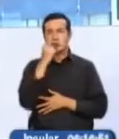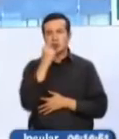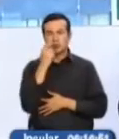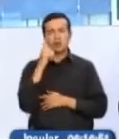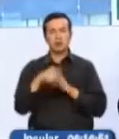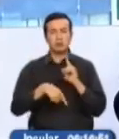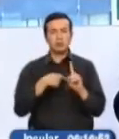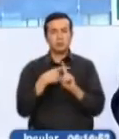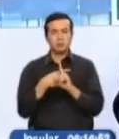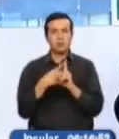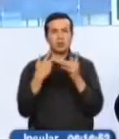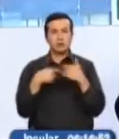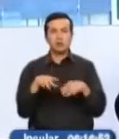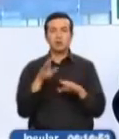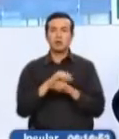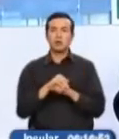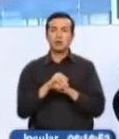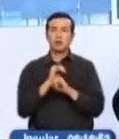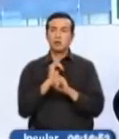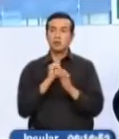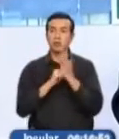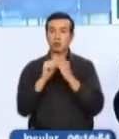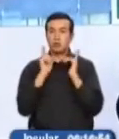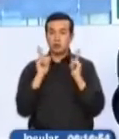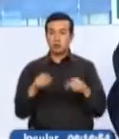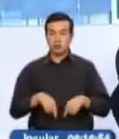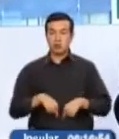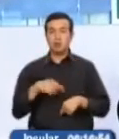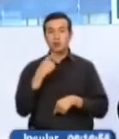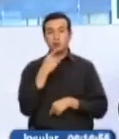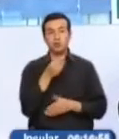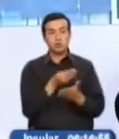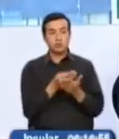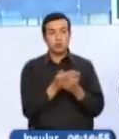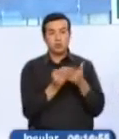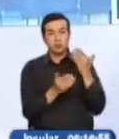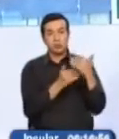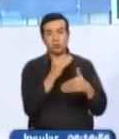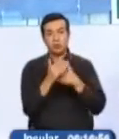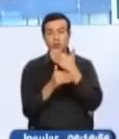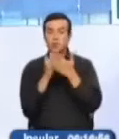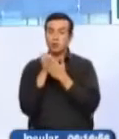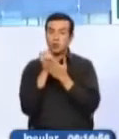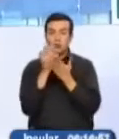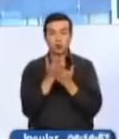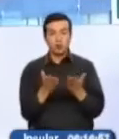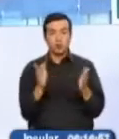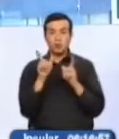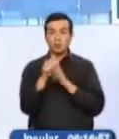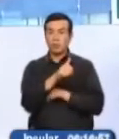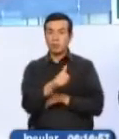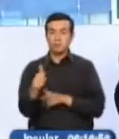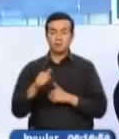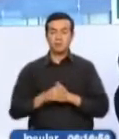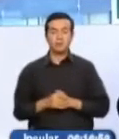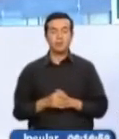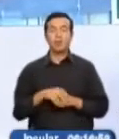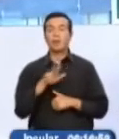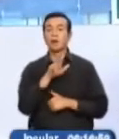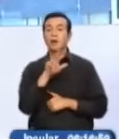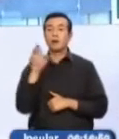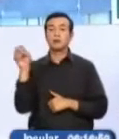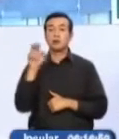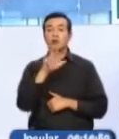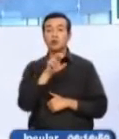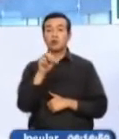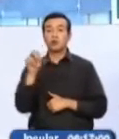adicionales que ha sido determinada por el ente rector en materia que se adquiera mediante este procedimiento con esto traerá para la ciudadanía estos 300